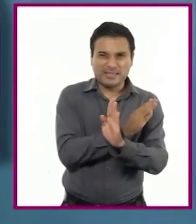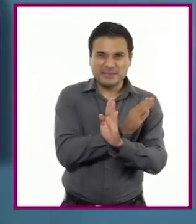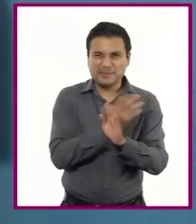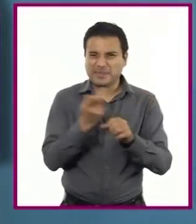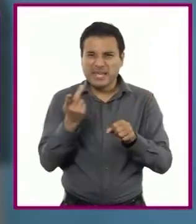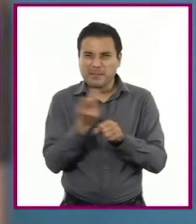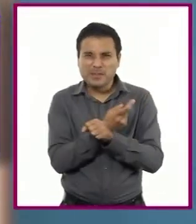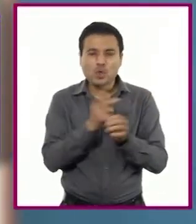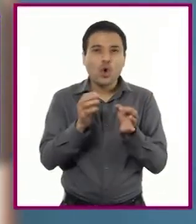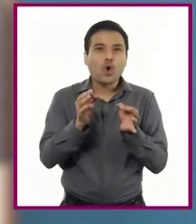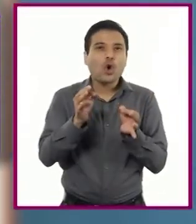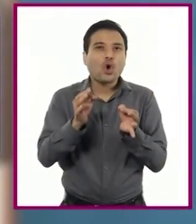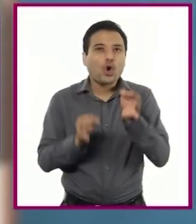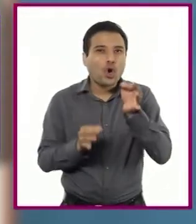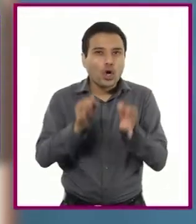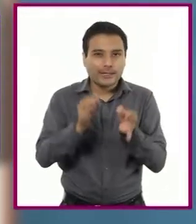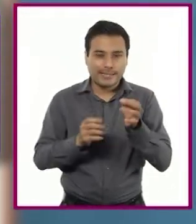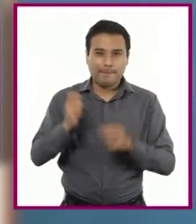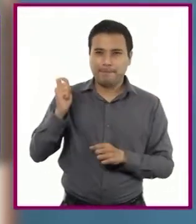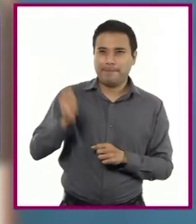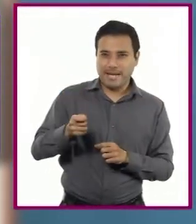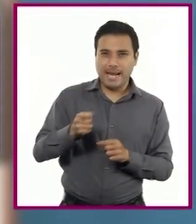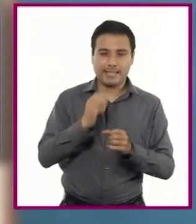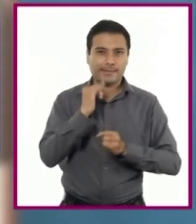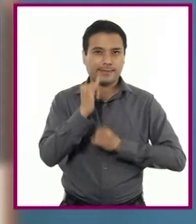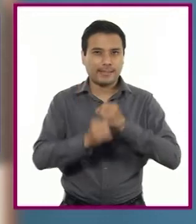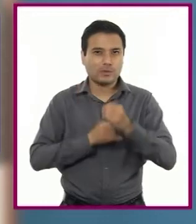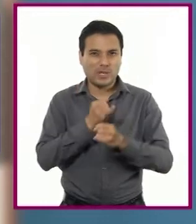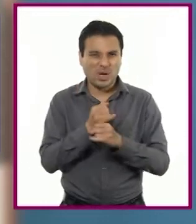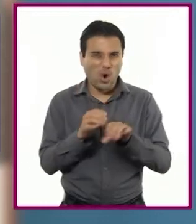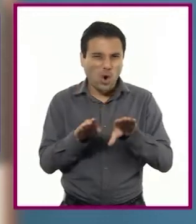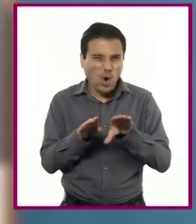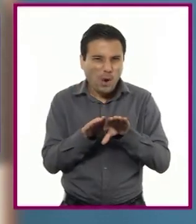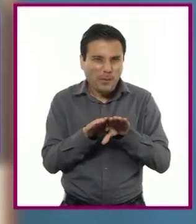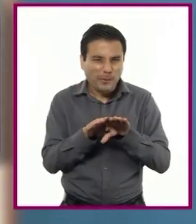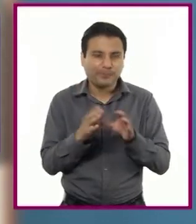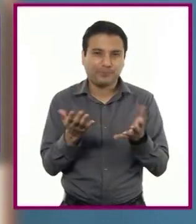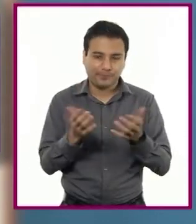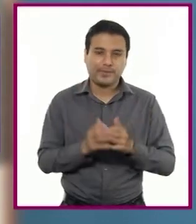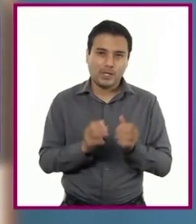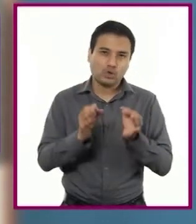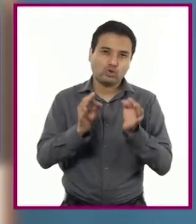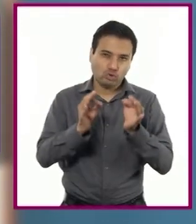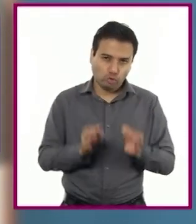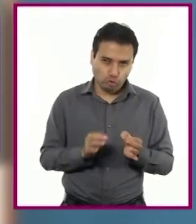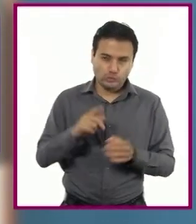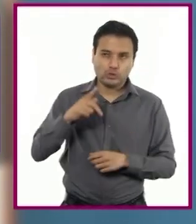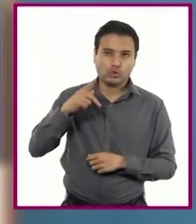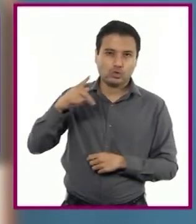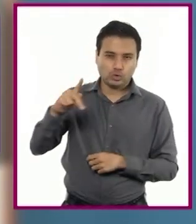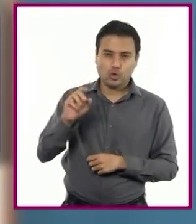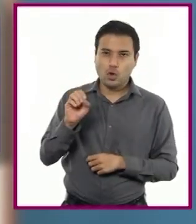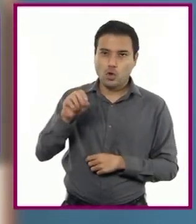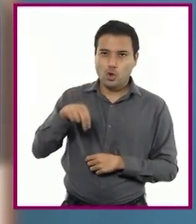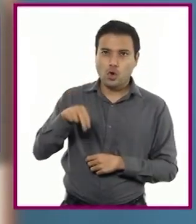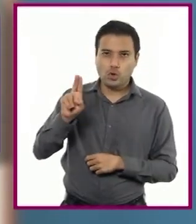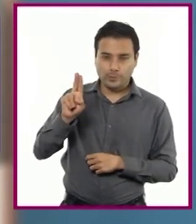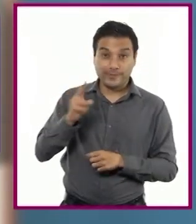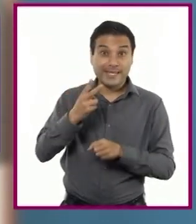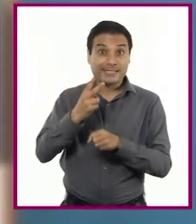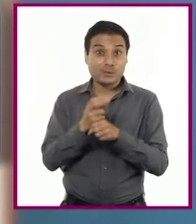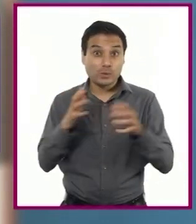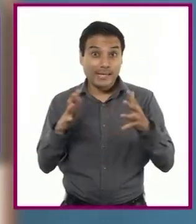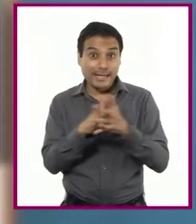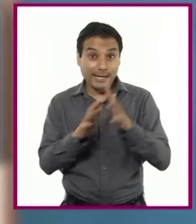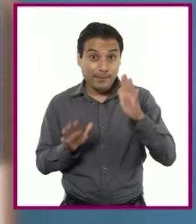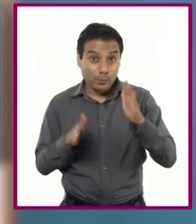Penal Internacional, organismo internacional de la ONU creado al concluir la Segunda Guerra Mundial